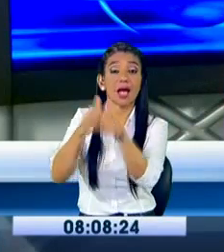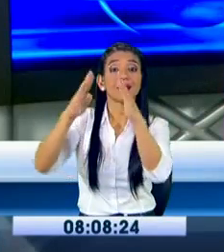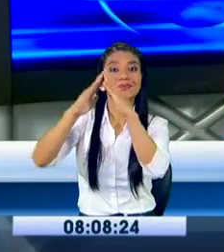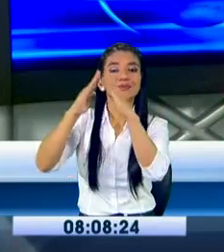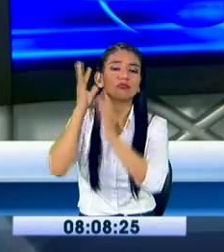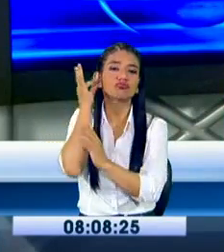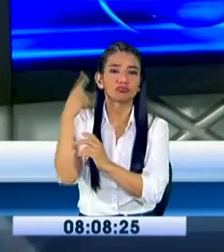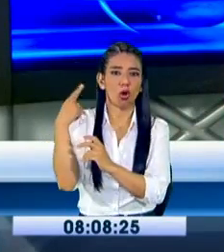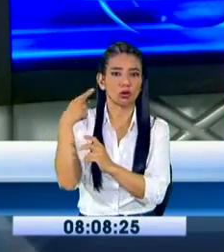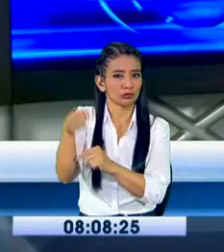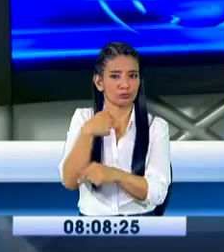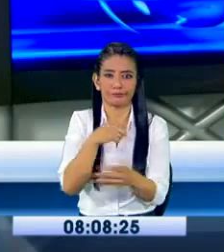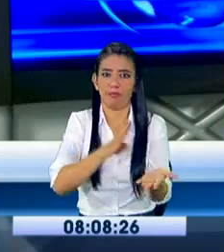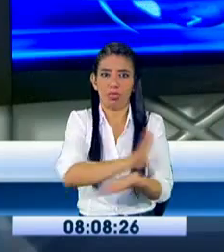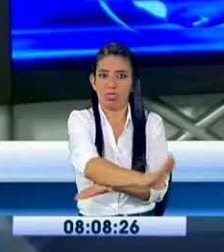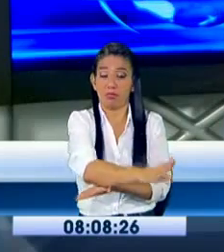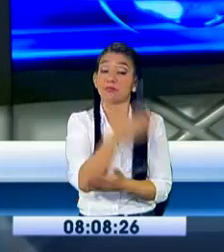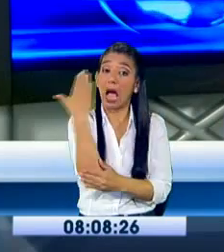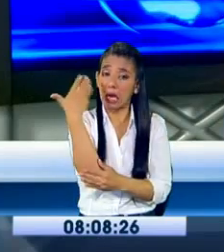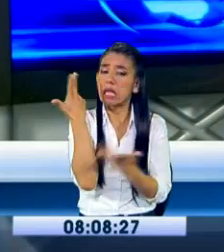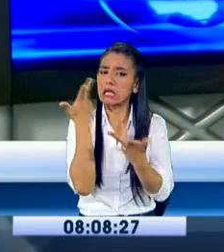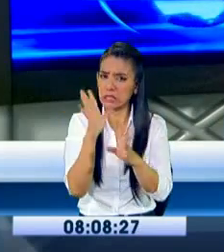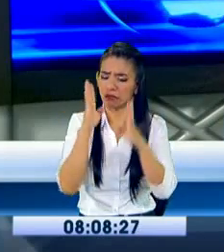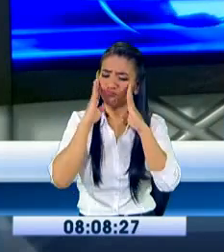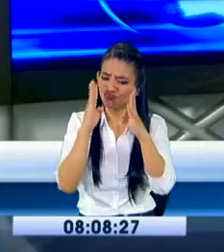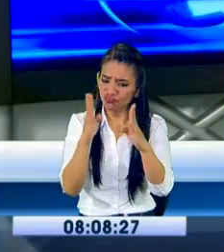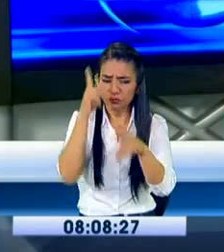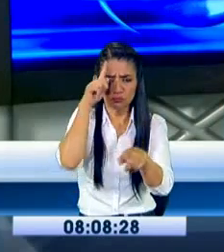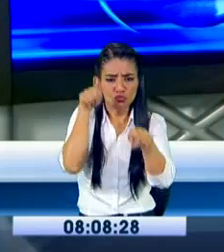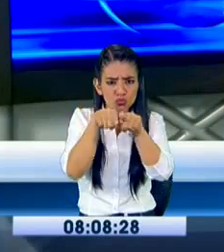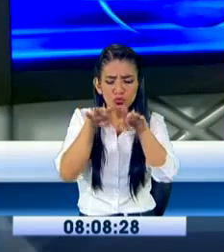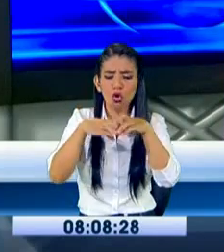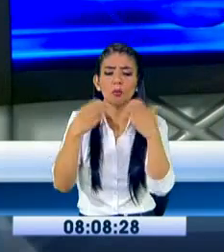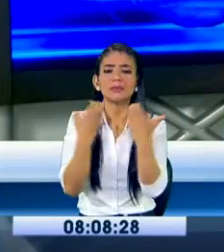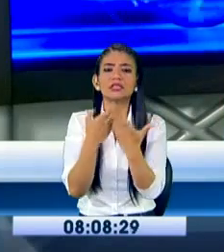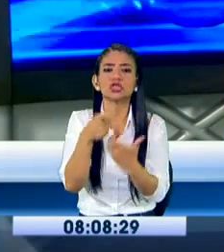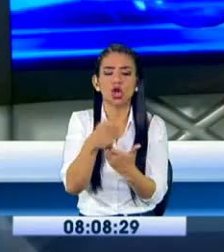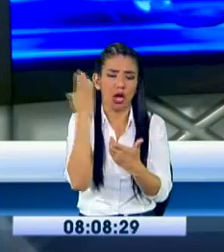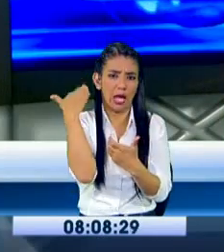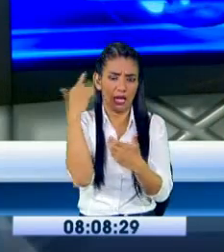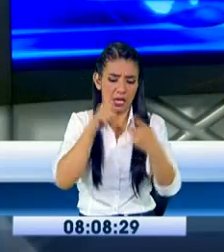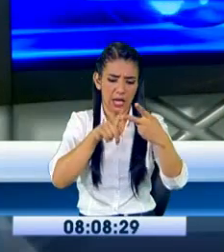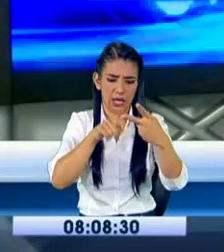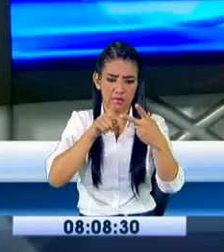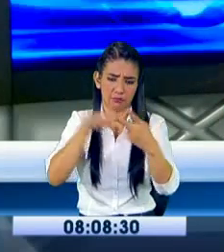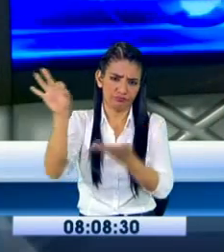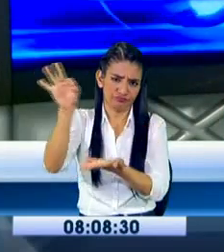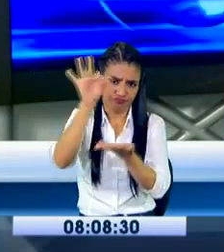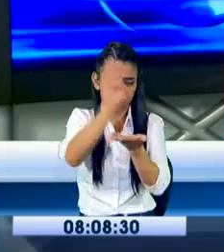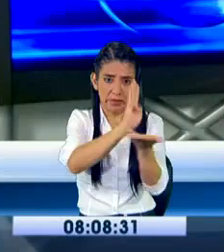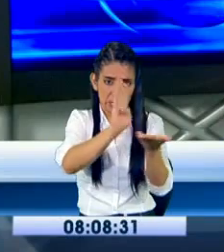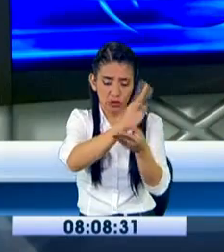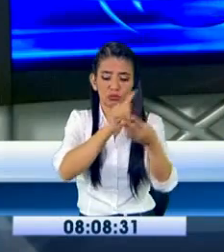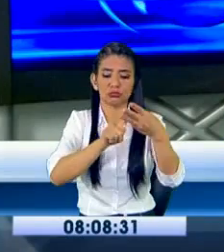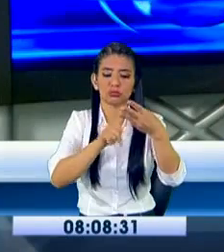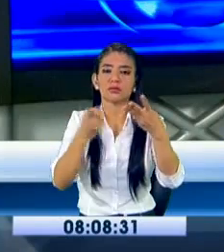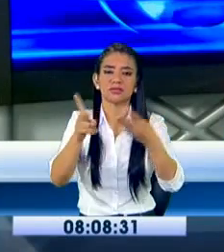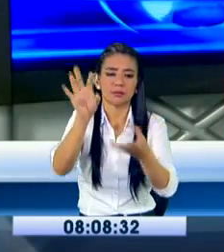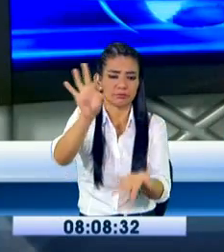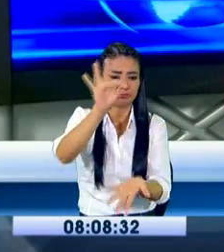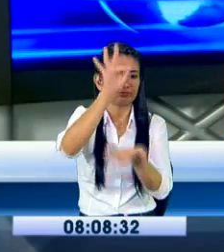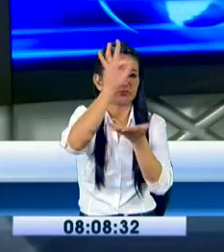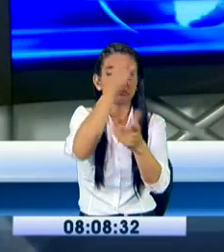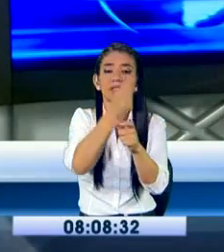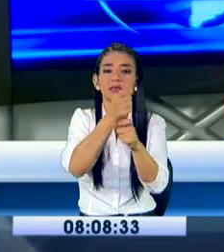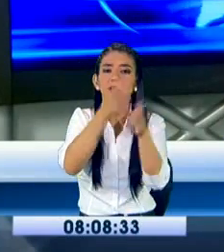mañana. Y aquí con consignas y gritos rechazaron la posible reubicación de las trabajadoras sexuales en sus barrios. Decían que no aceptarán